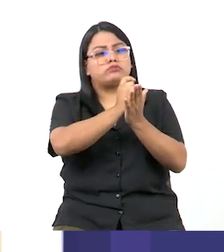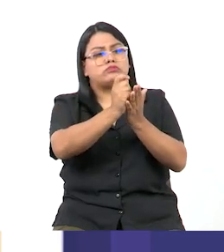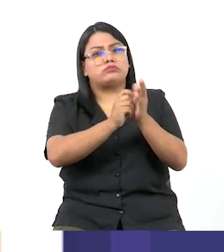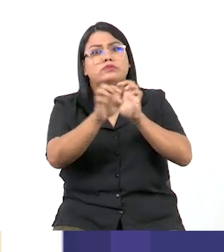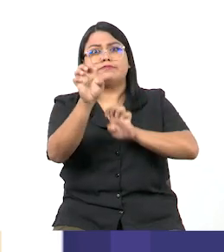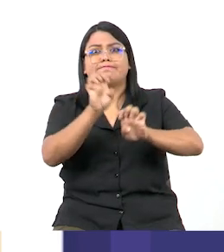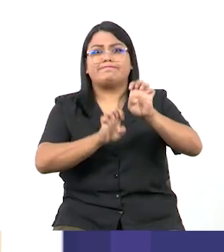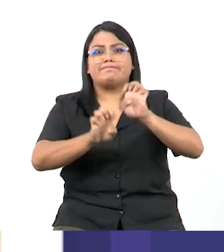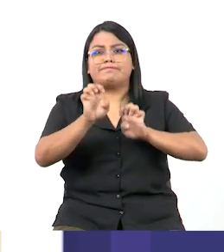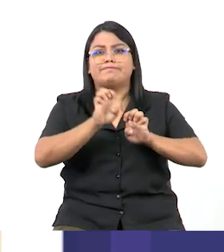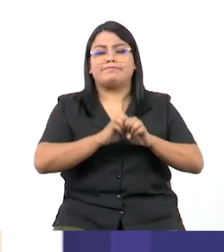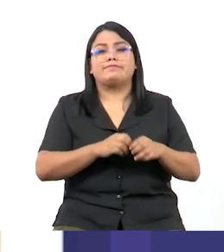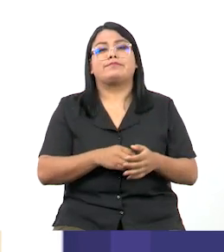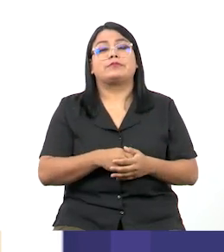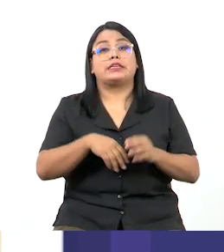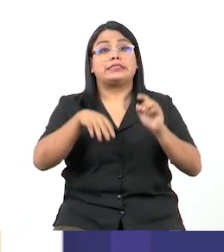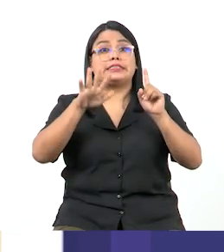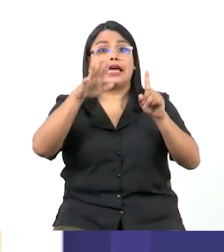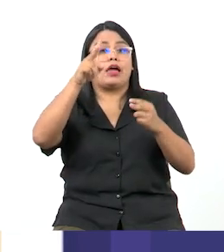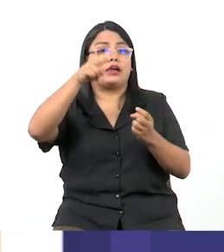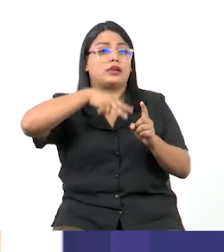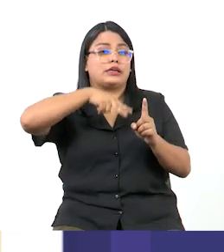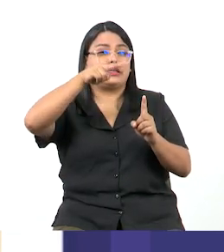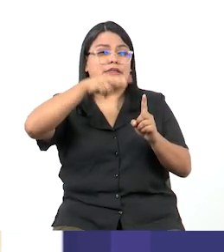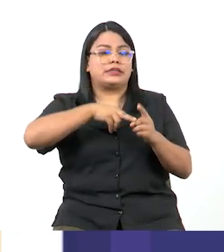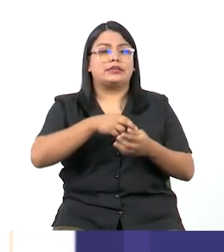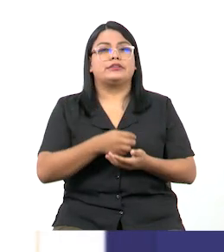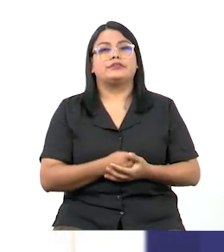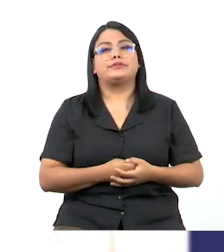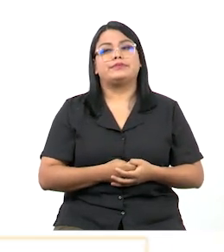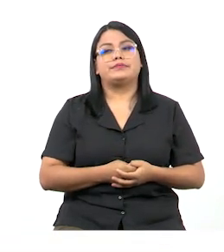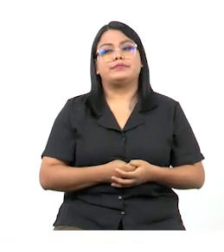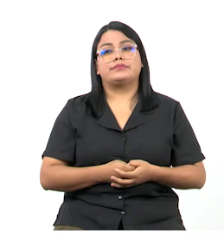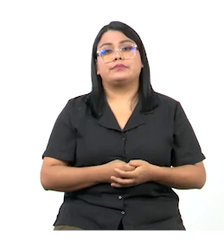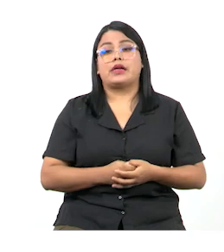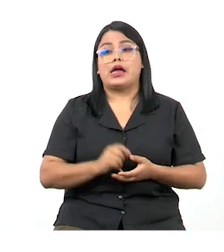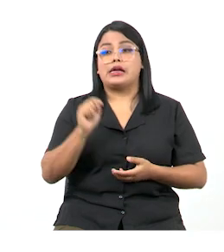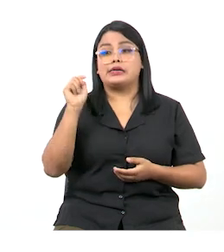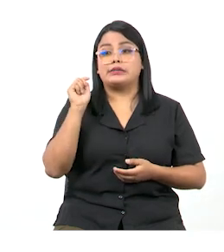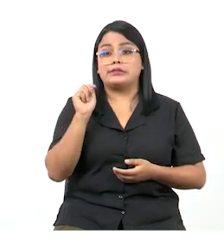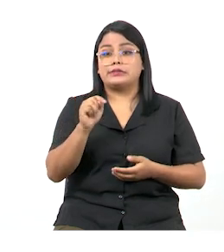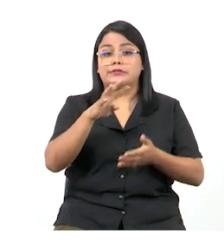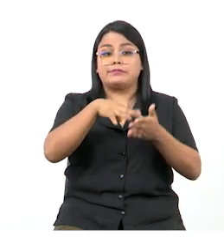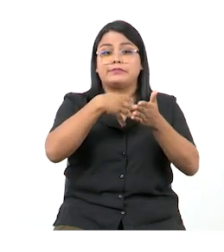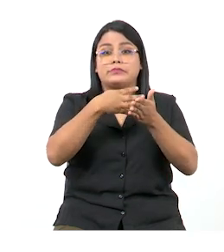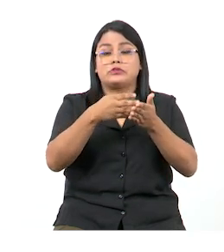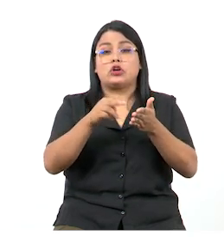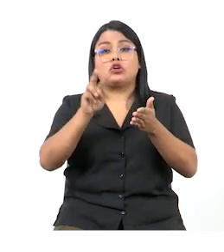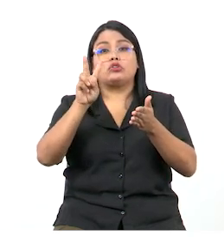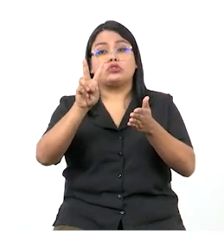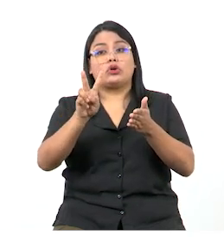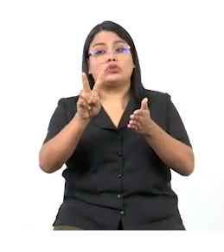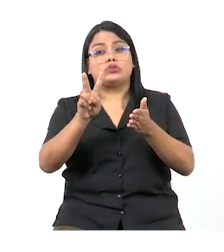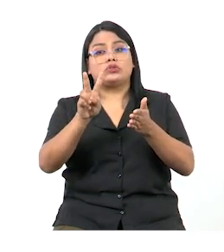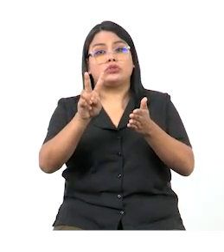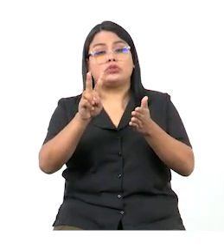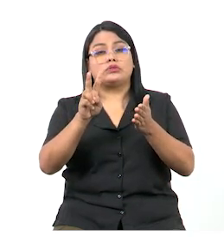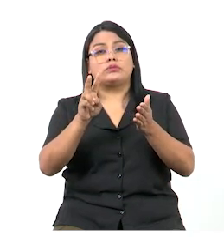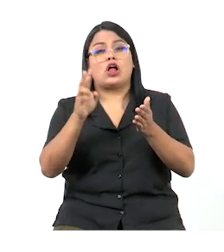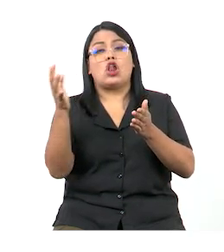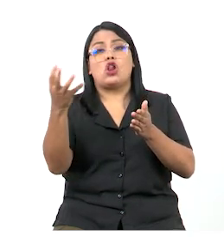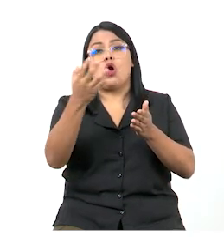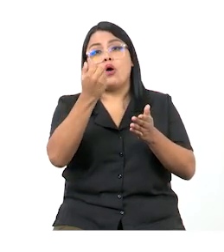imágenes para que puedan evaluarlo con un instrumento de 6 criterios. Cabe mencionar que esos criterios solo tienen